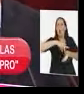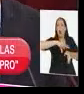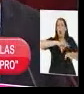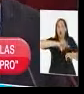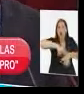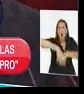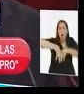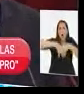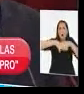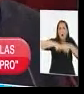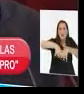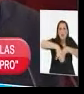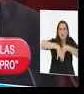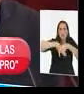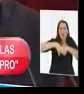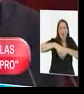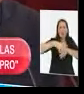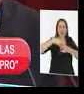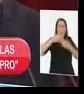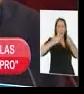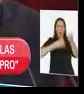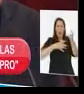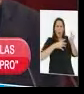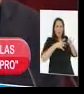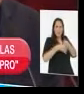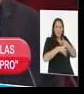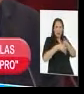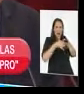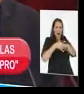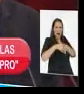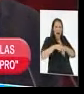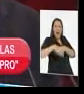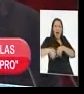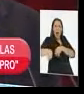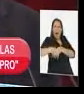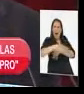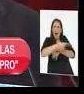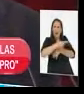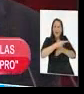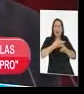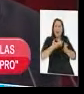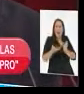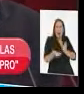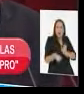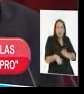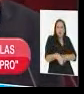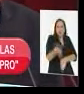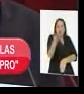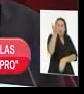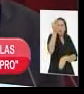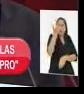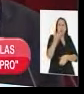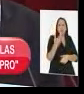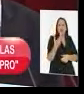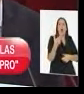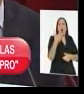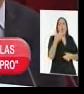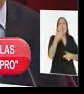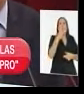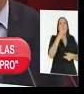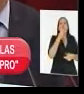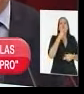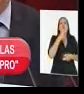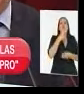en algunas no, y fue un año muy legislativo. Sí, pero sobre todo lo miro desde esa perspectiva. Me parece que no es una cuestión de